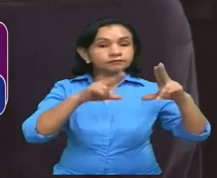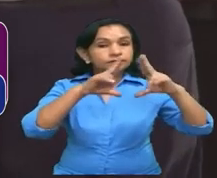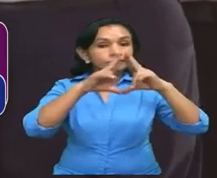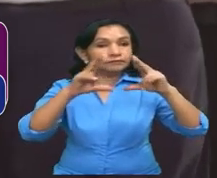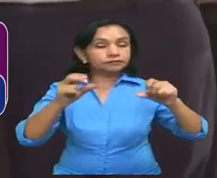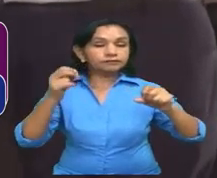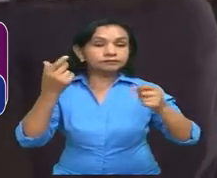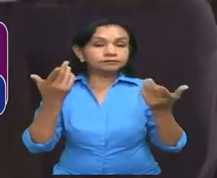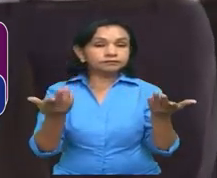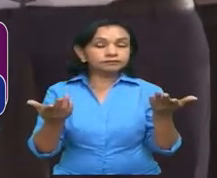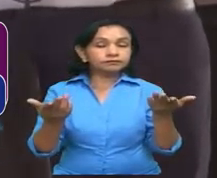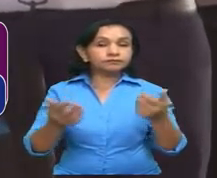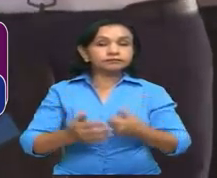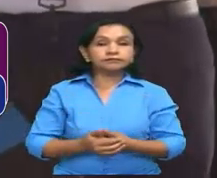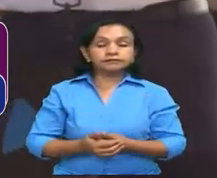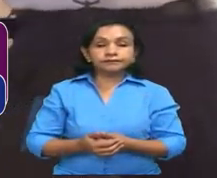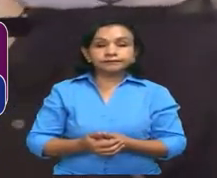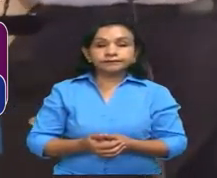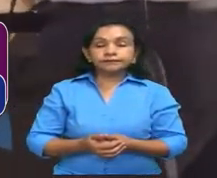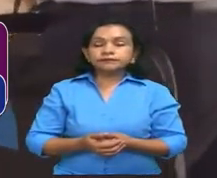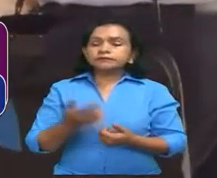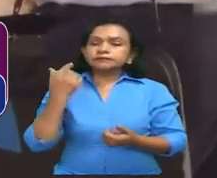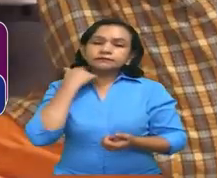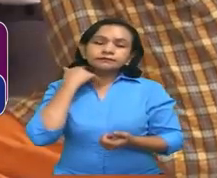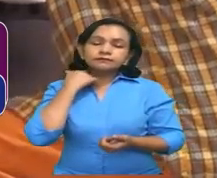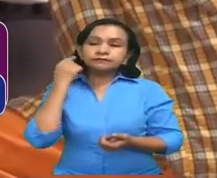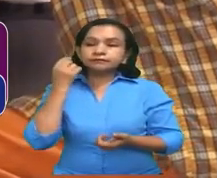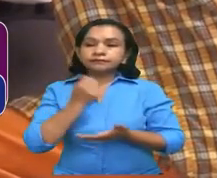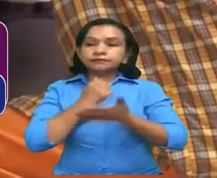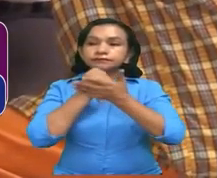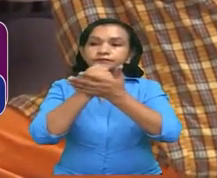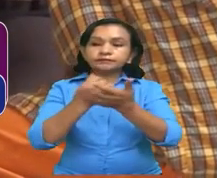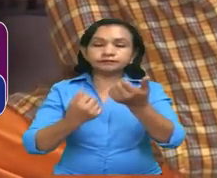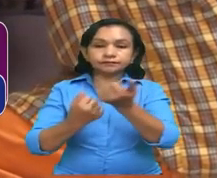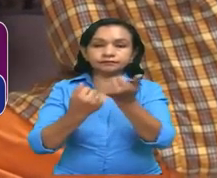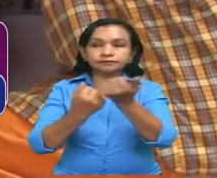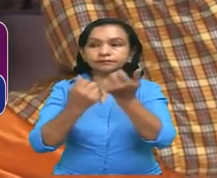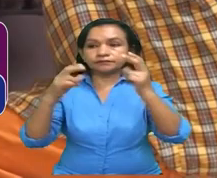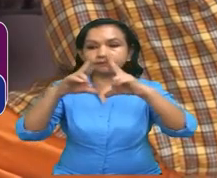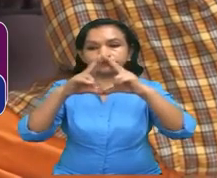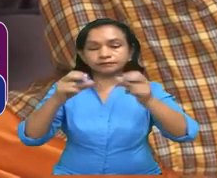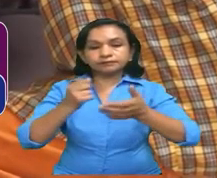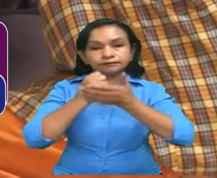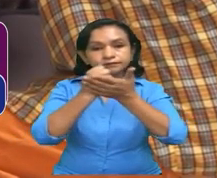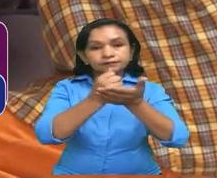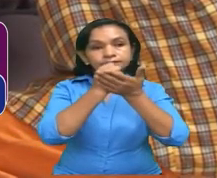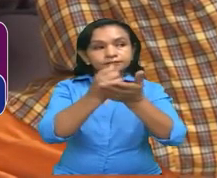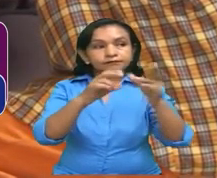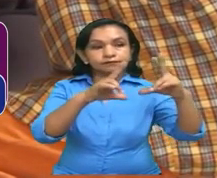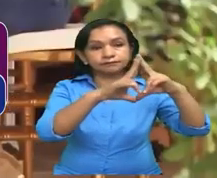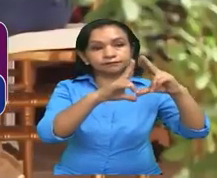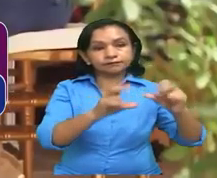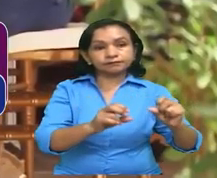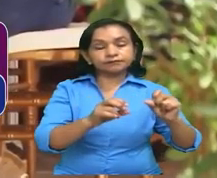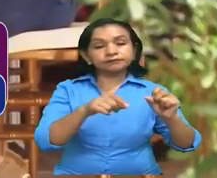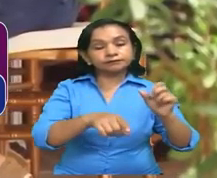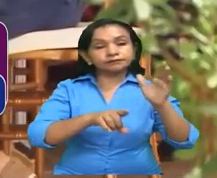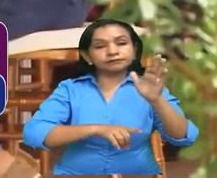de China-Taiwán, con lo que fue también la traída de 4 mayoristas y un medio de prensa internacional. Han sido pueblos que se han